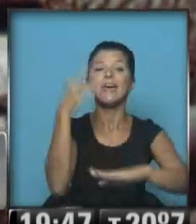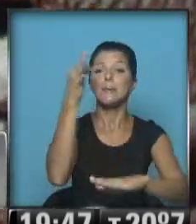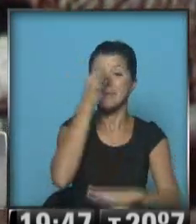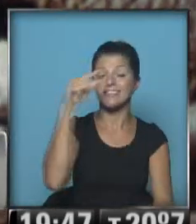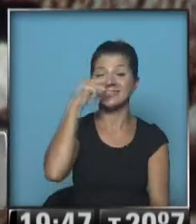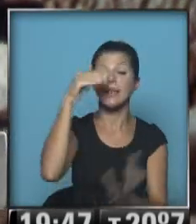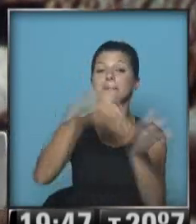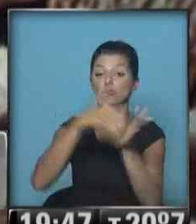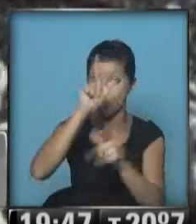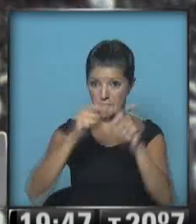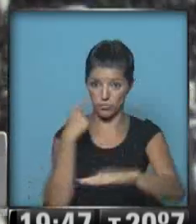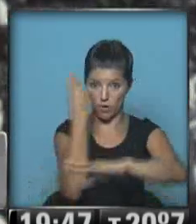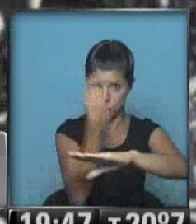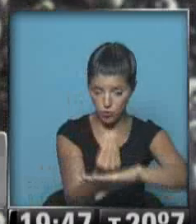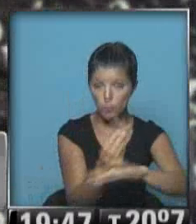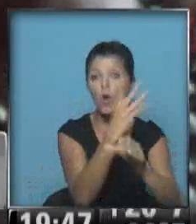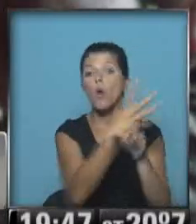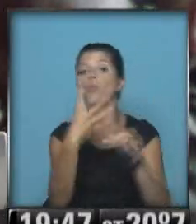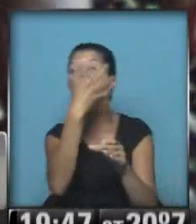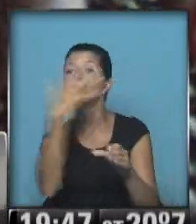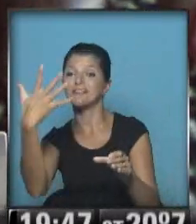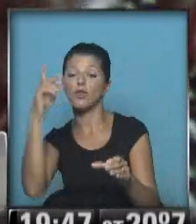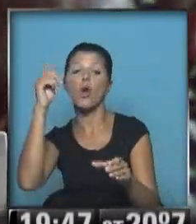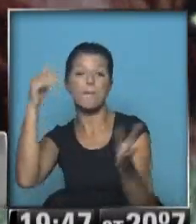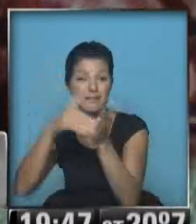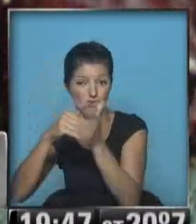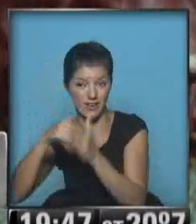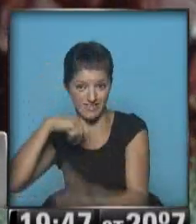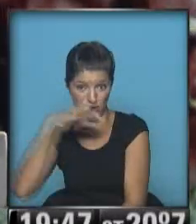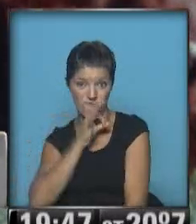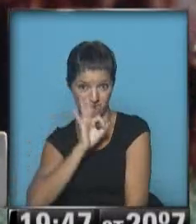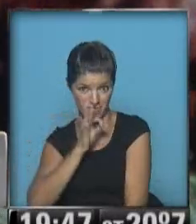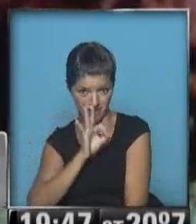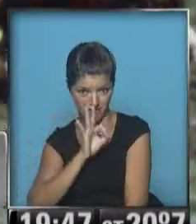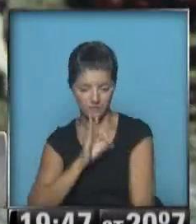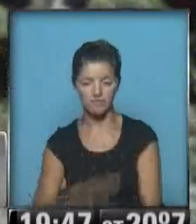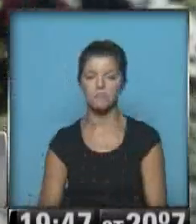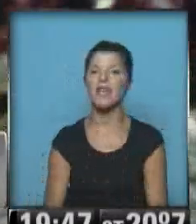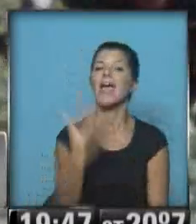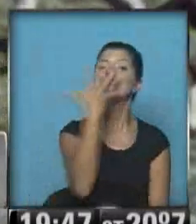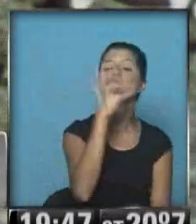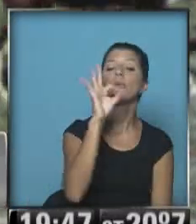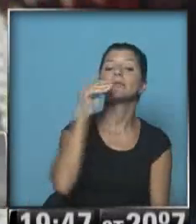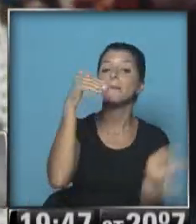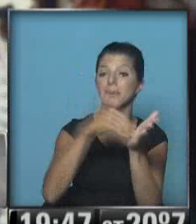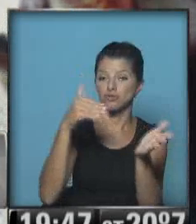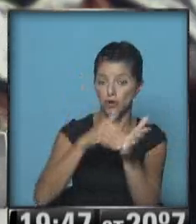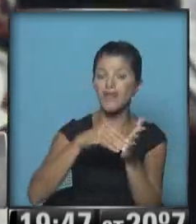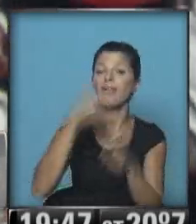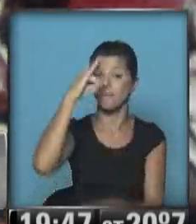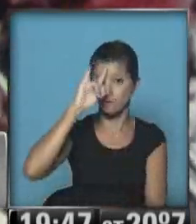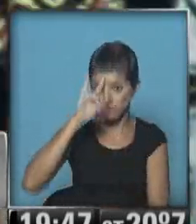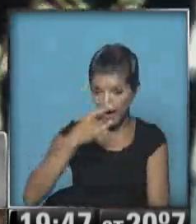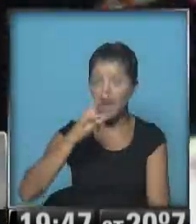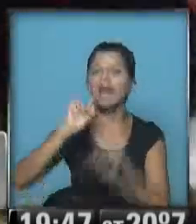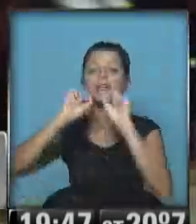habitantes tenía 45 millones de ovejas 50 millones de cabezas de ganado y